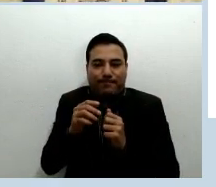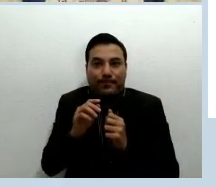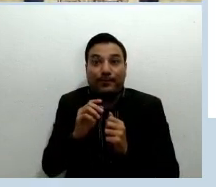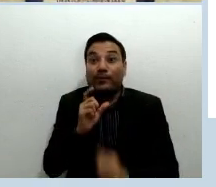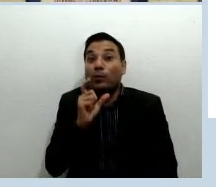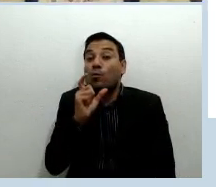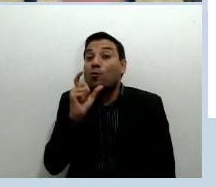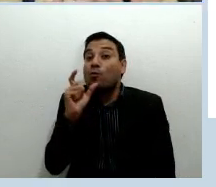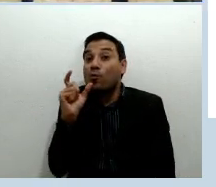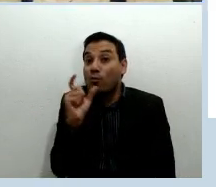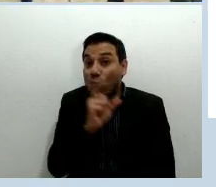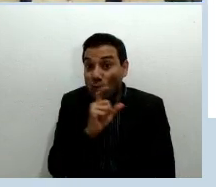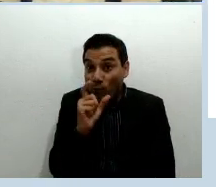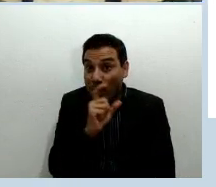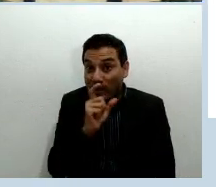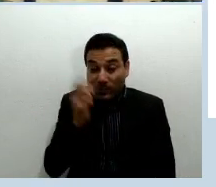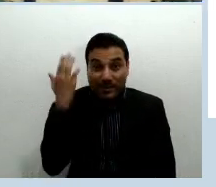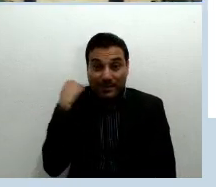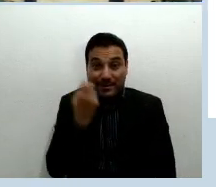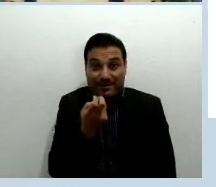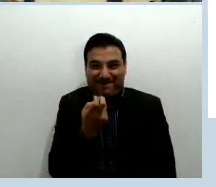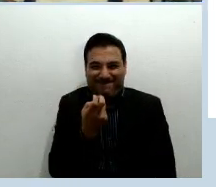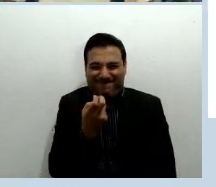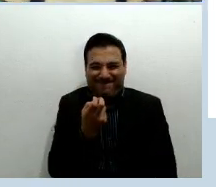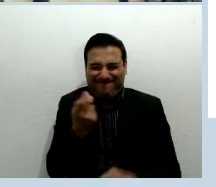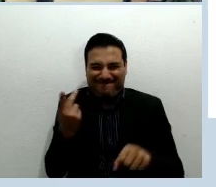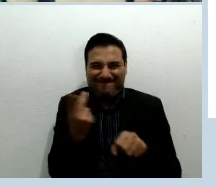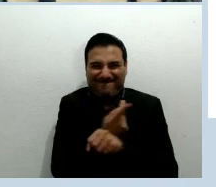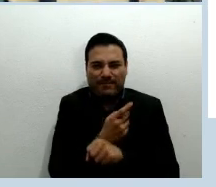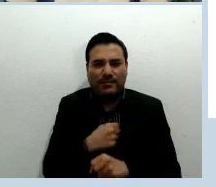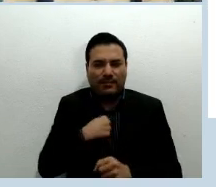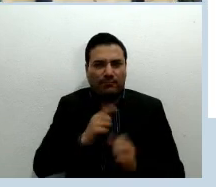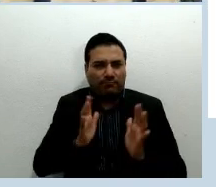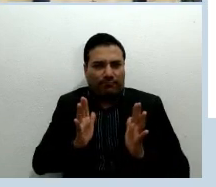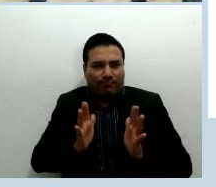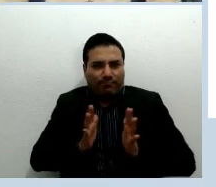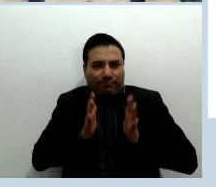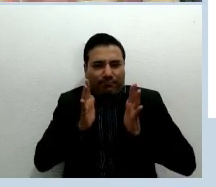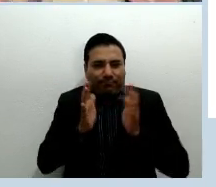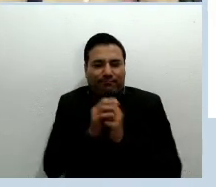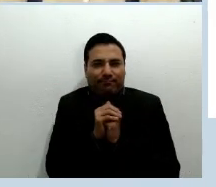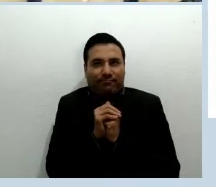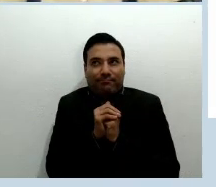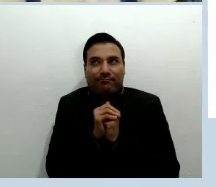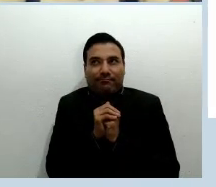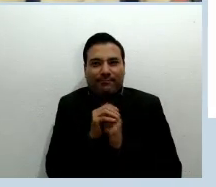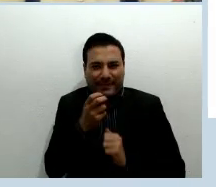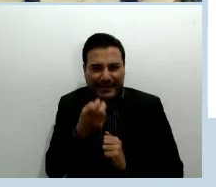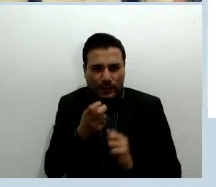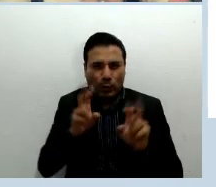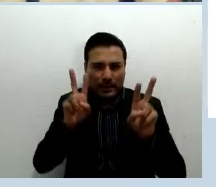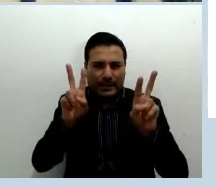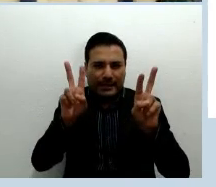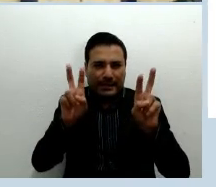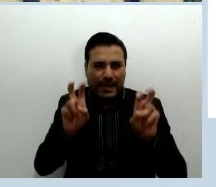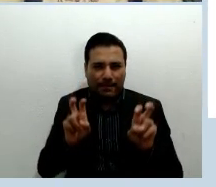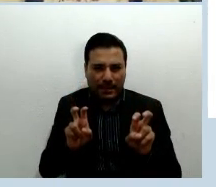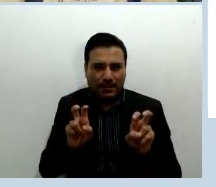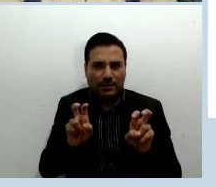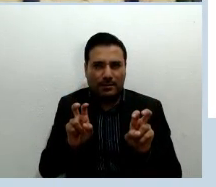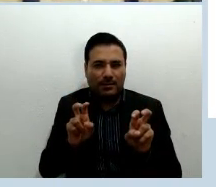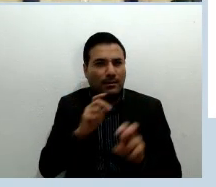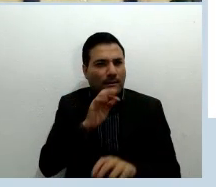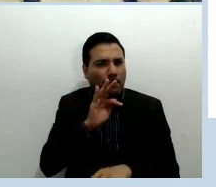esto me sorprendía porque me imaginaba si esto en algún momento estos temas pudieran estar en un aula